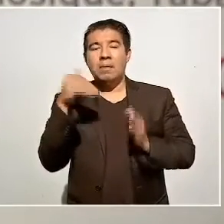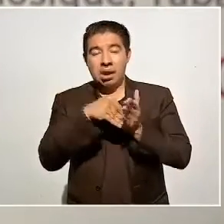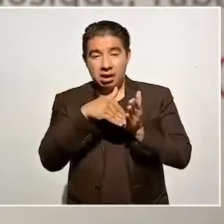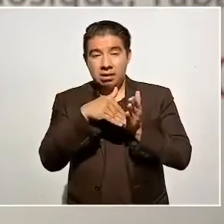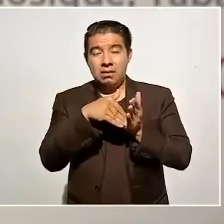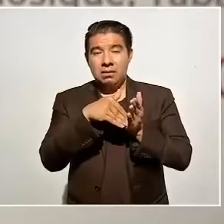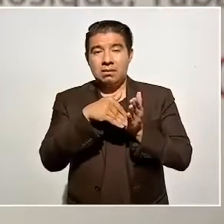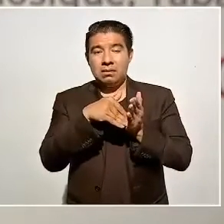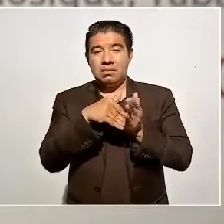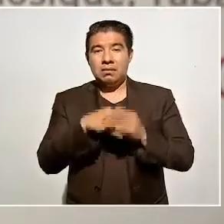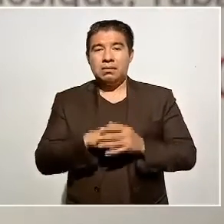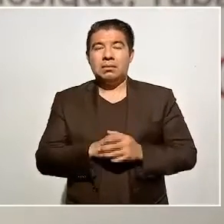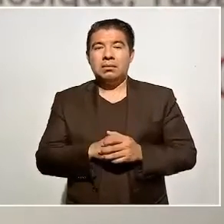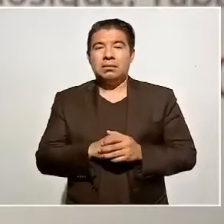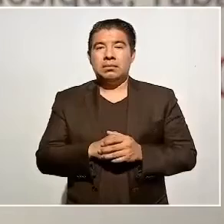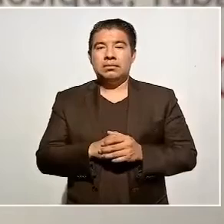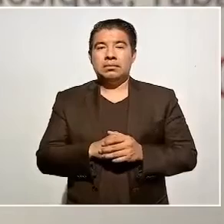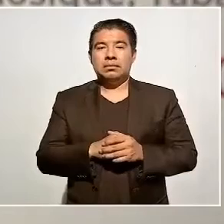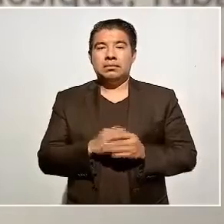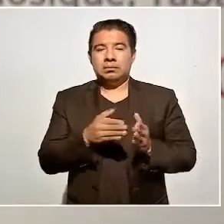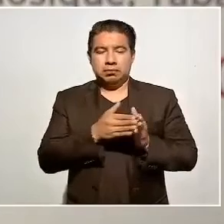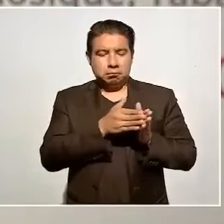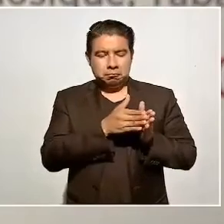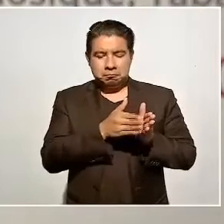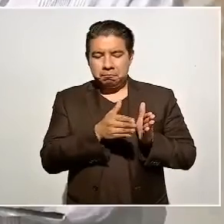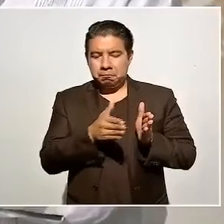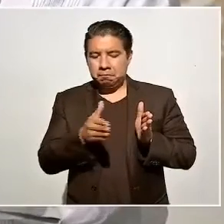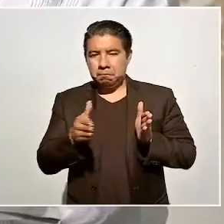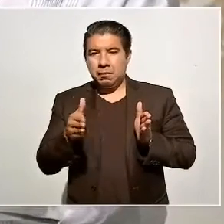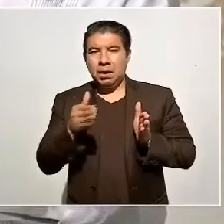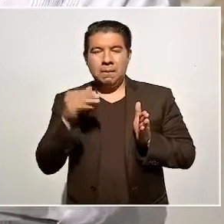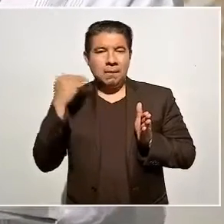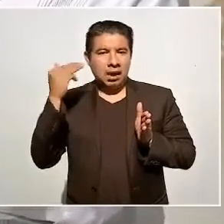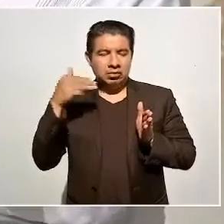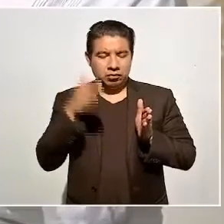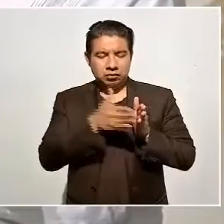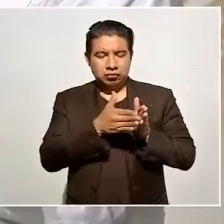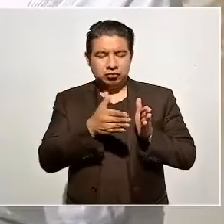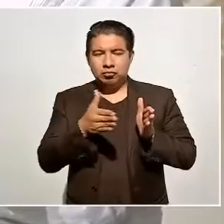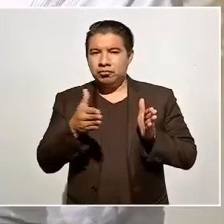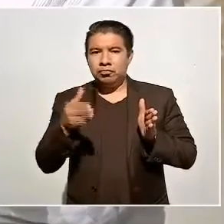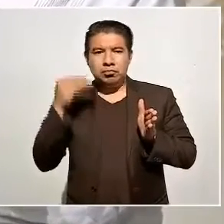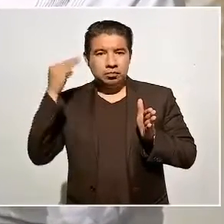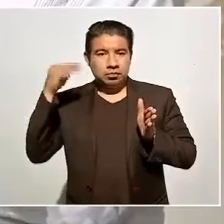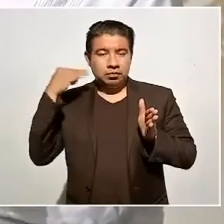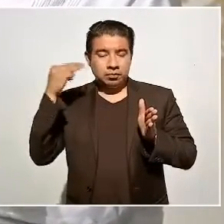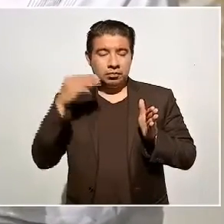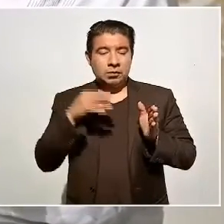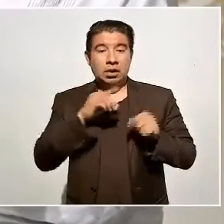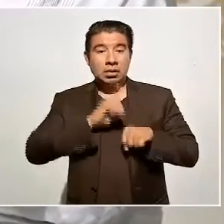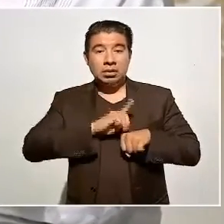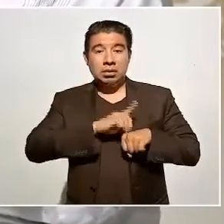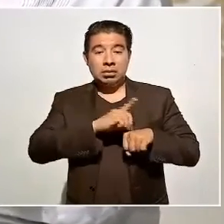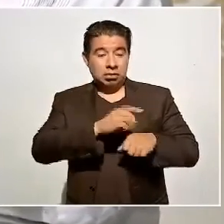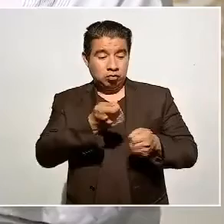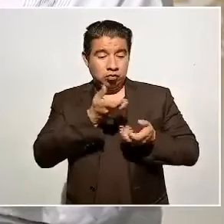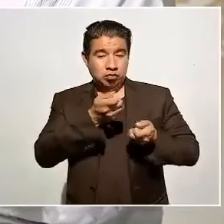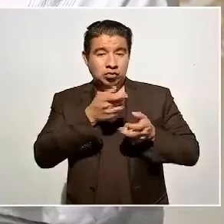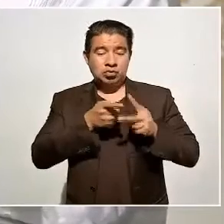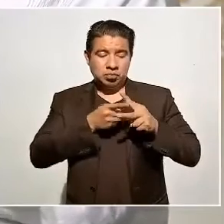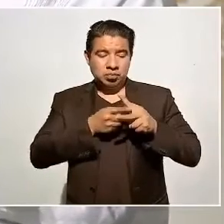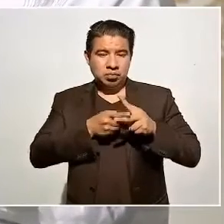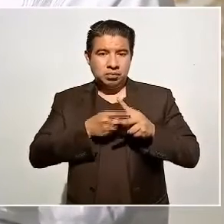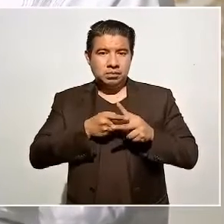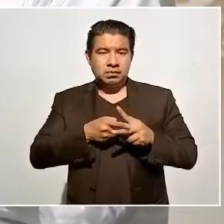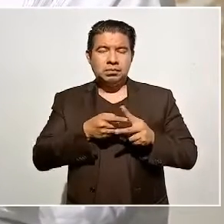125.000, y en estos días de marzo, porque ese es un dato que tengo diario,